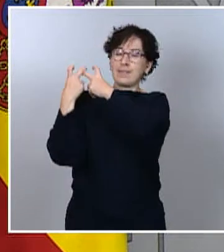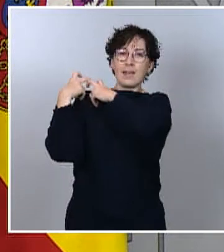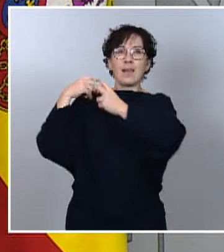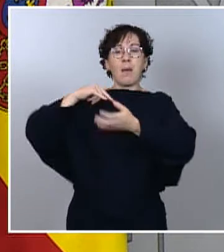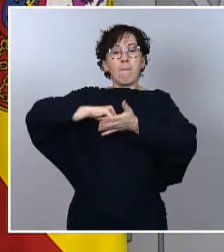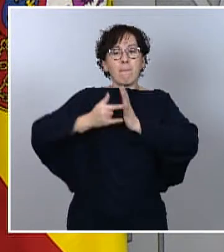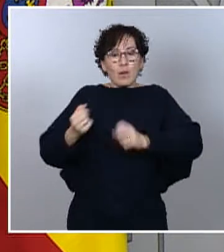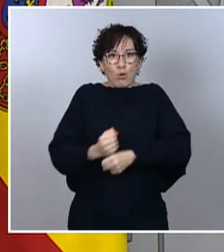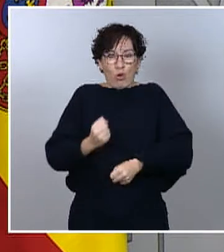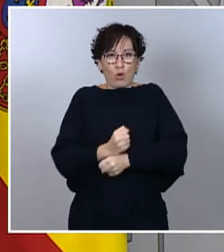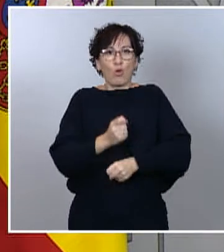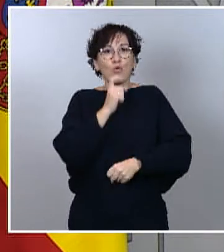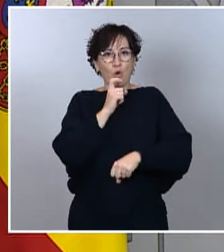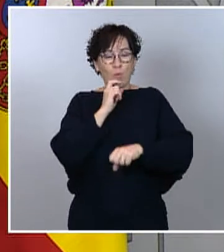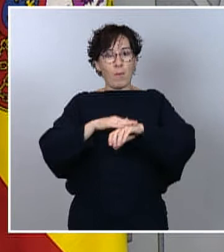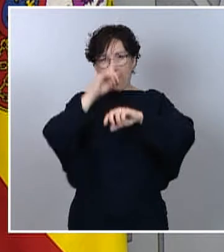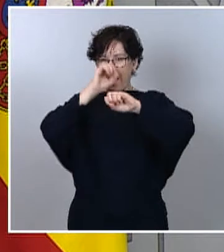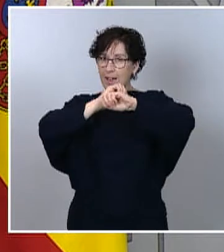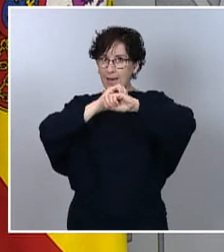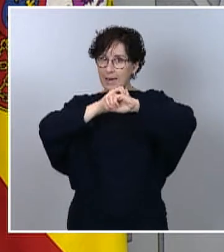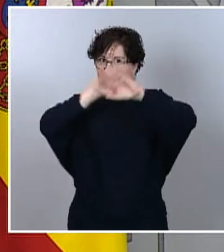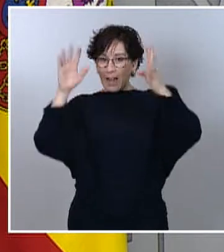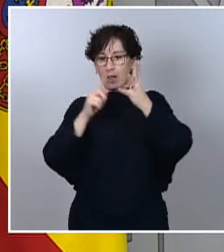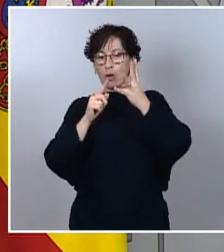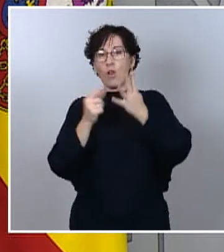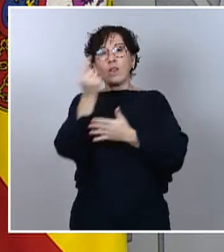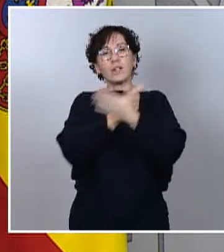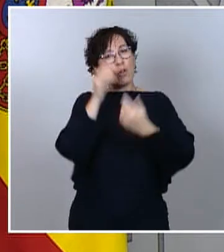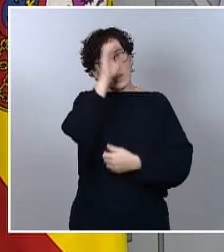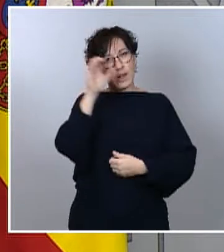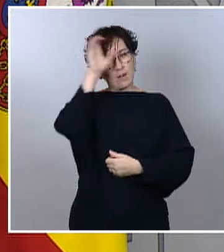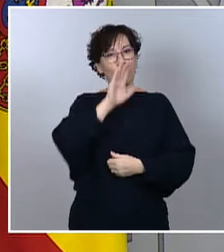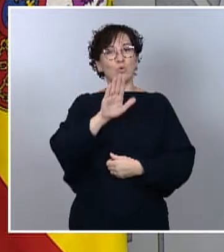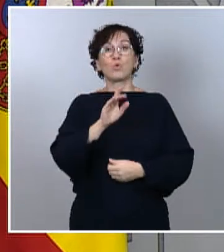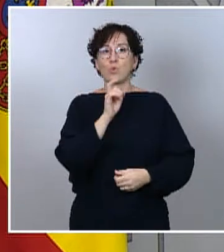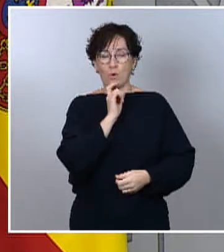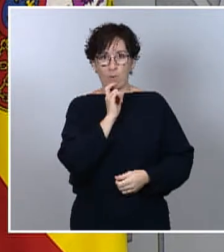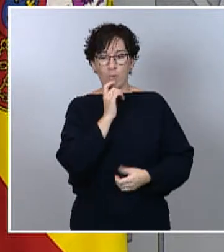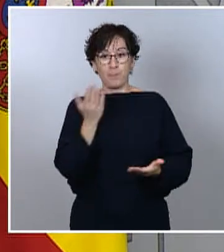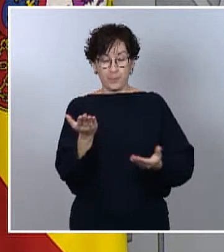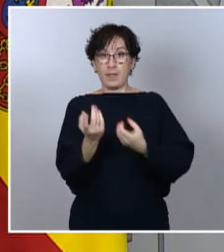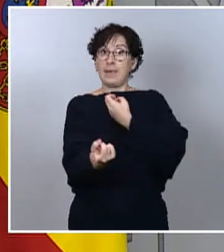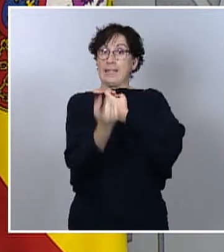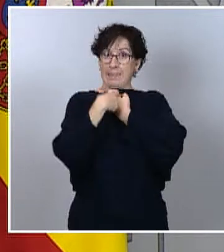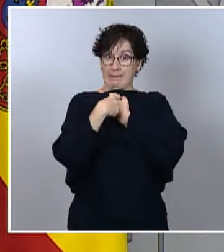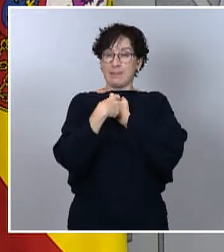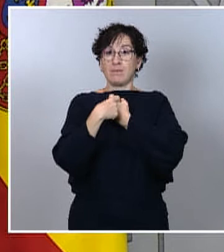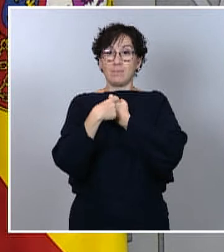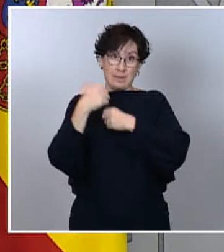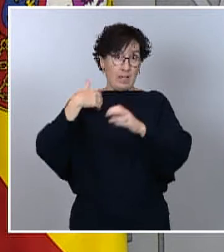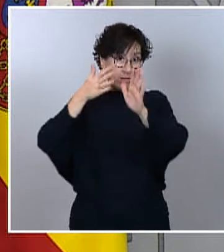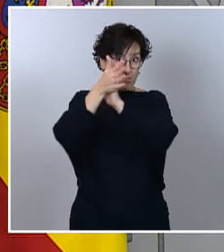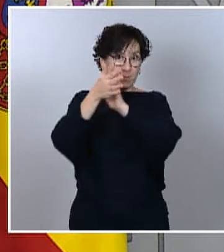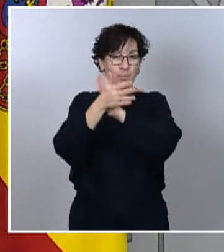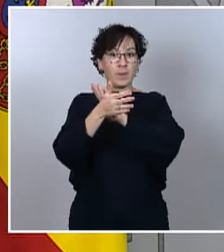al diseño científico de esta cuarta ronda. Se ha invitado a participar, como ya hemos explicado, a los mismos